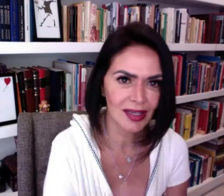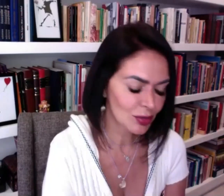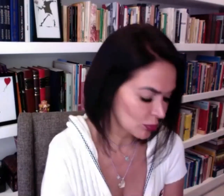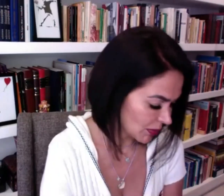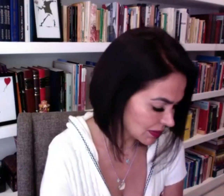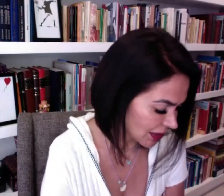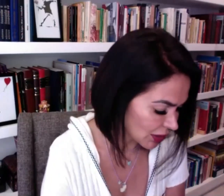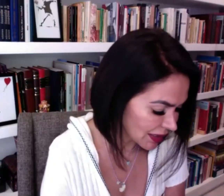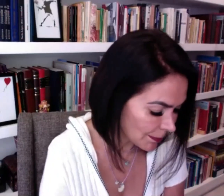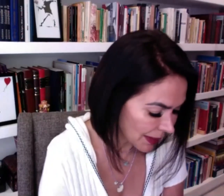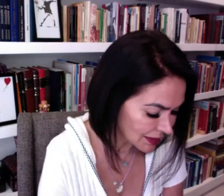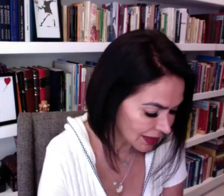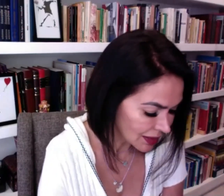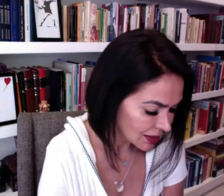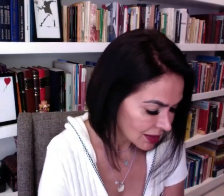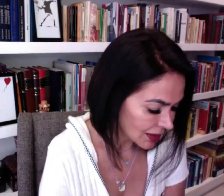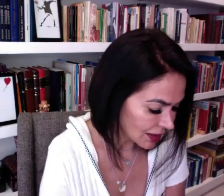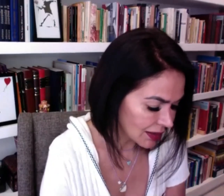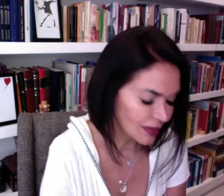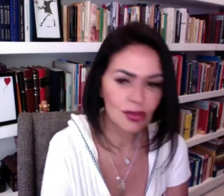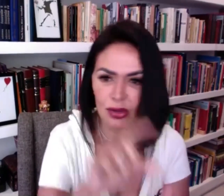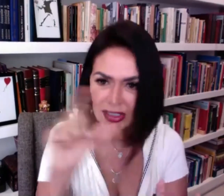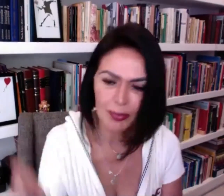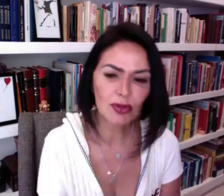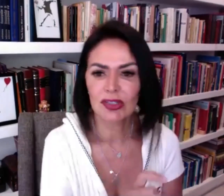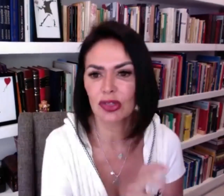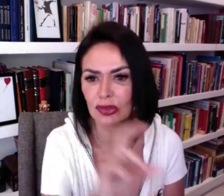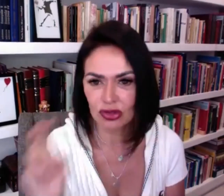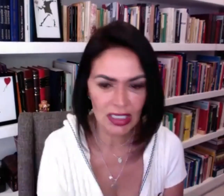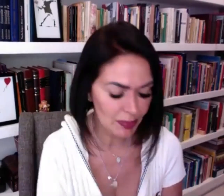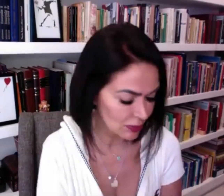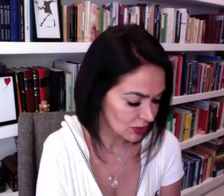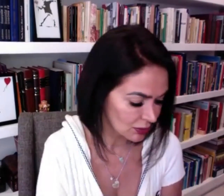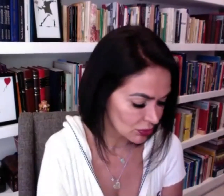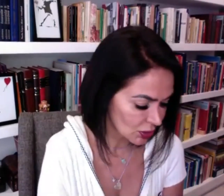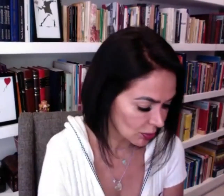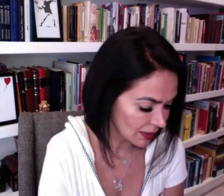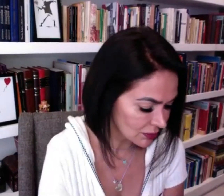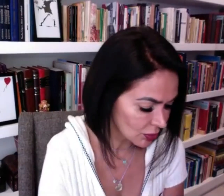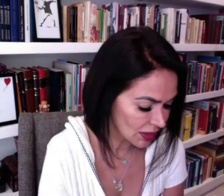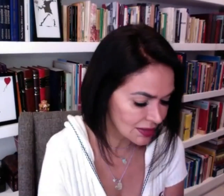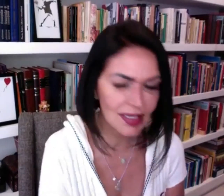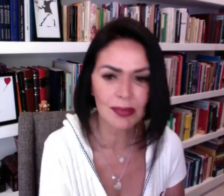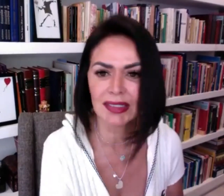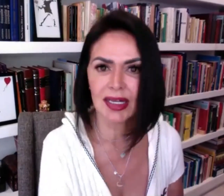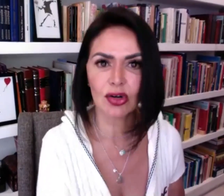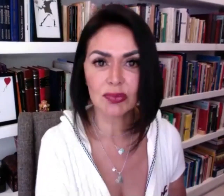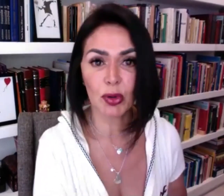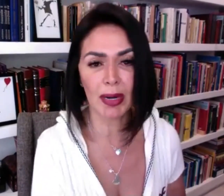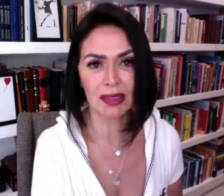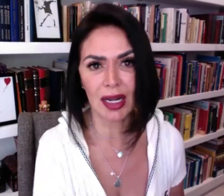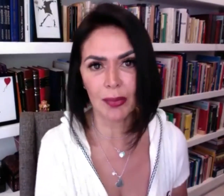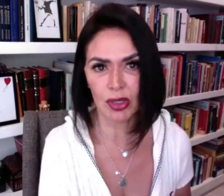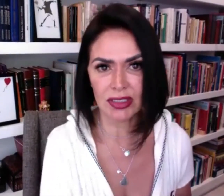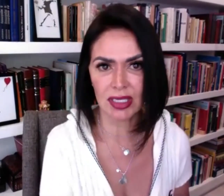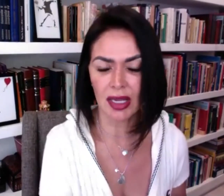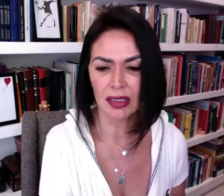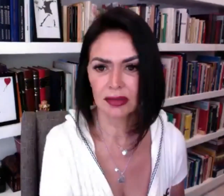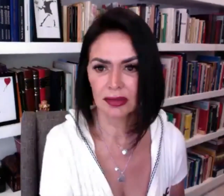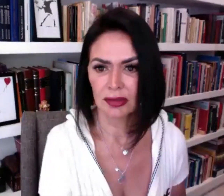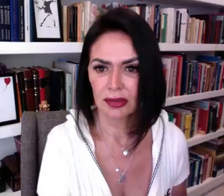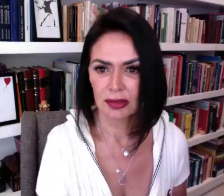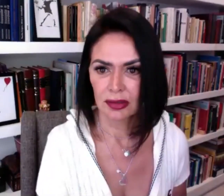el policía recopila al momento de tener una noticia criminal o también cuando tiene la noticia y además